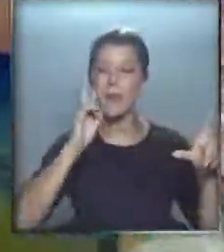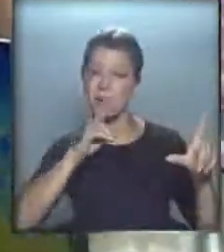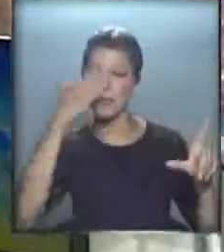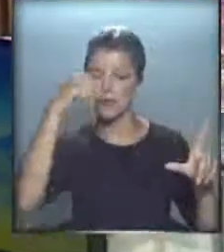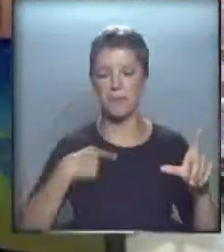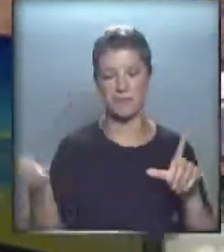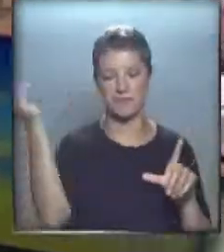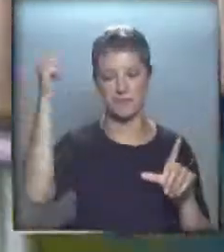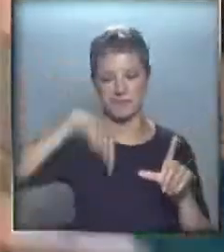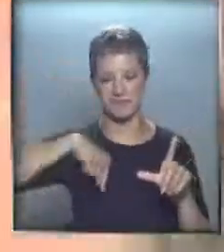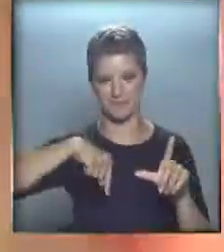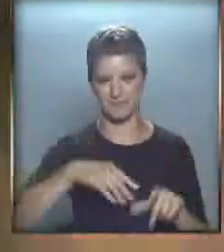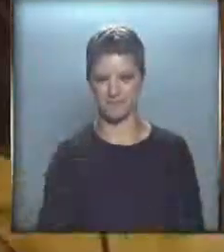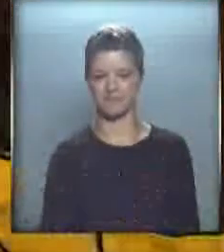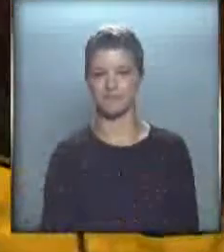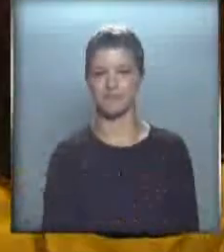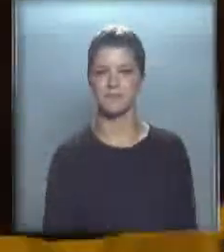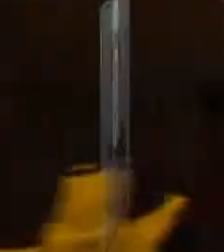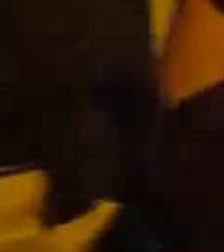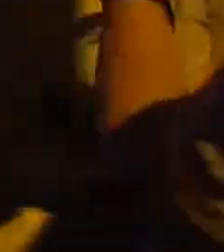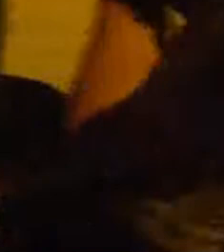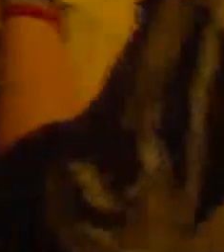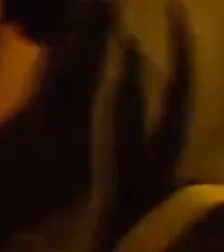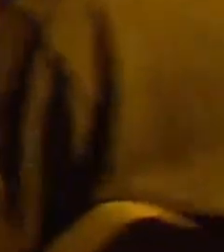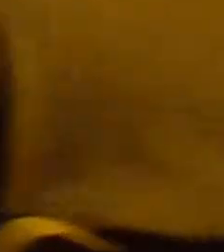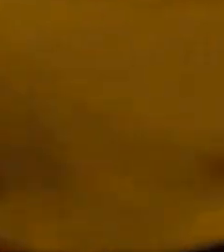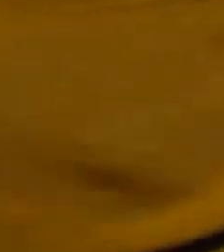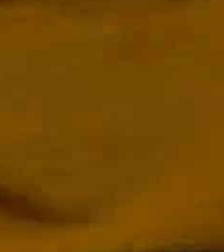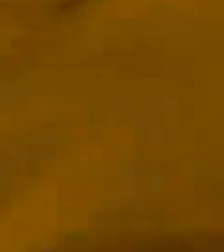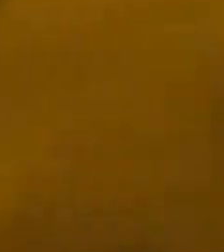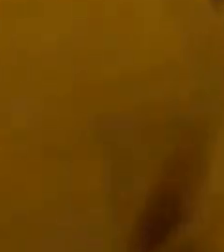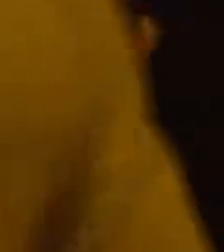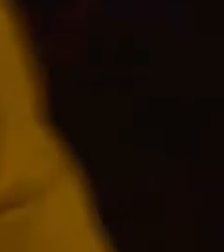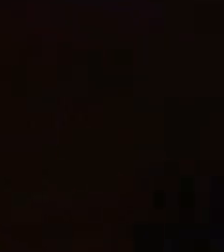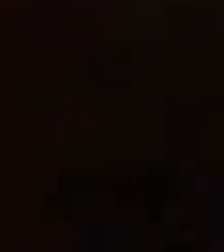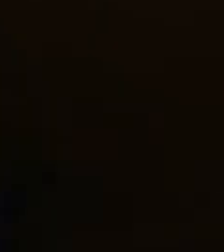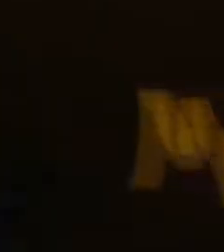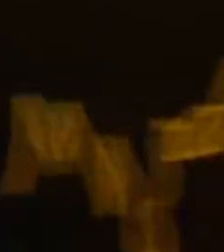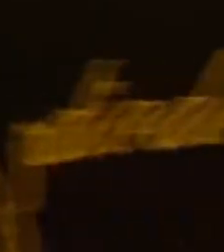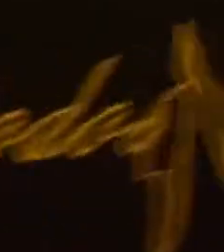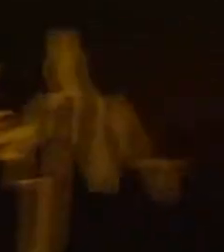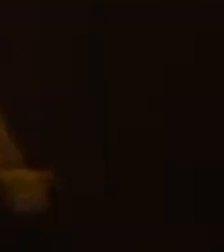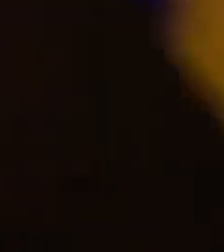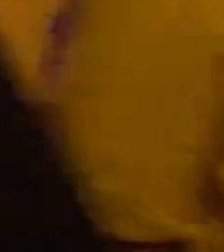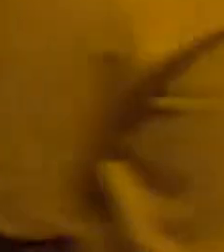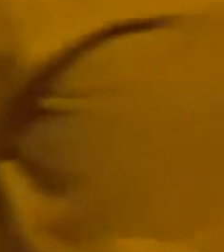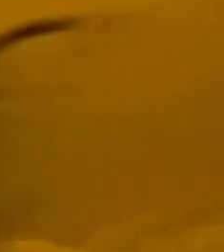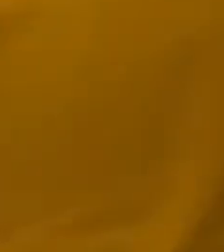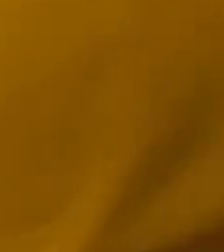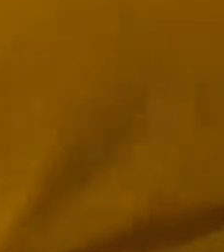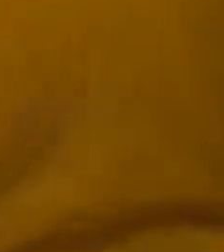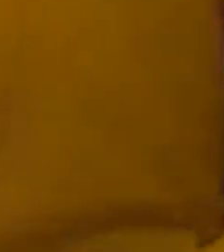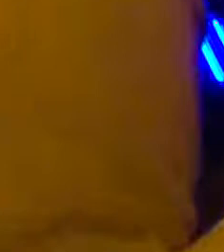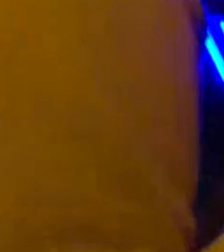volvemos enseguida. No te vayas. Me encontraste, nada volverá a ser igual. Dos planetas en